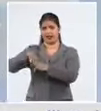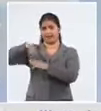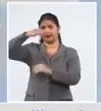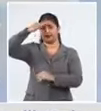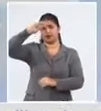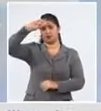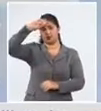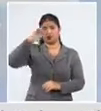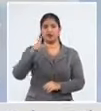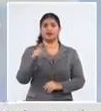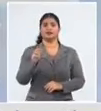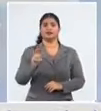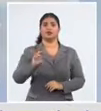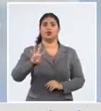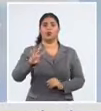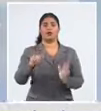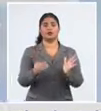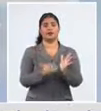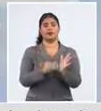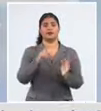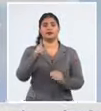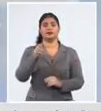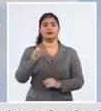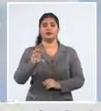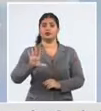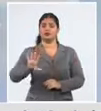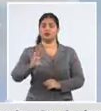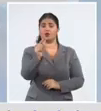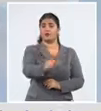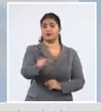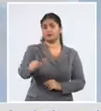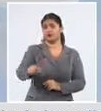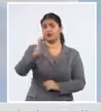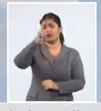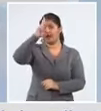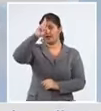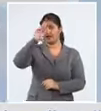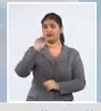104.105 pacientes ingresados en el día de hoy,